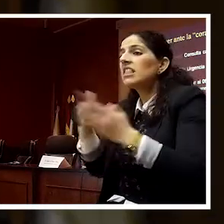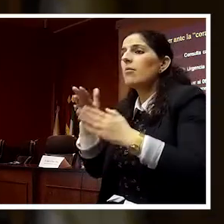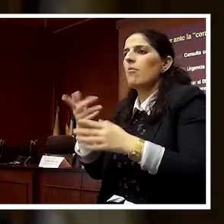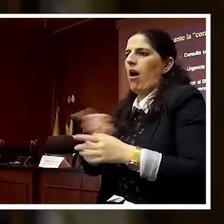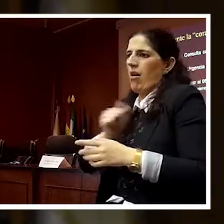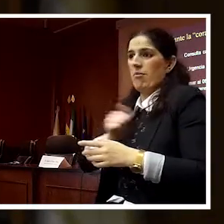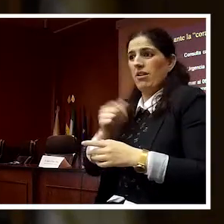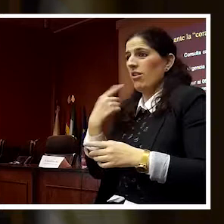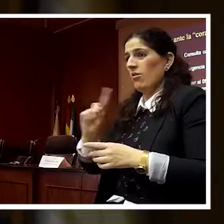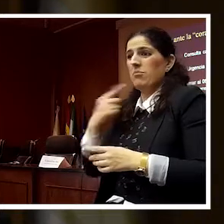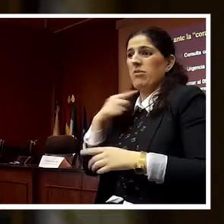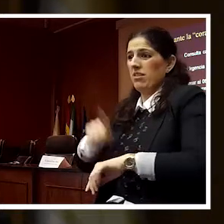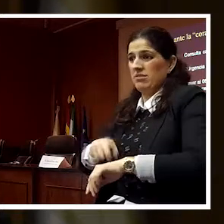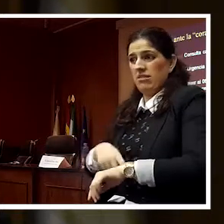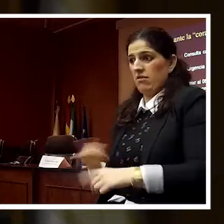todavía